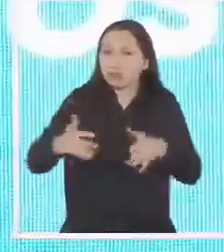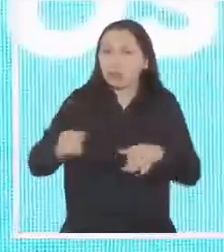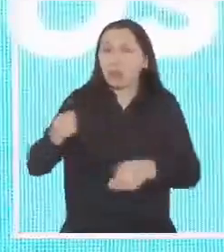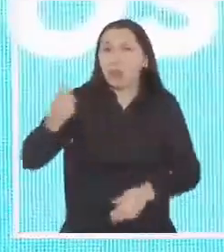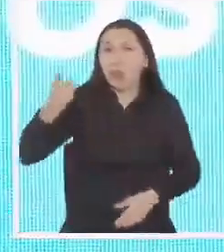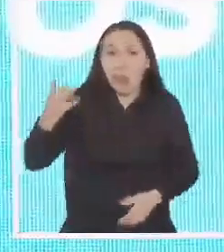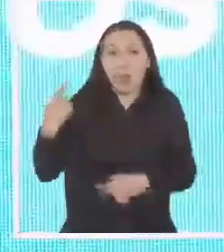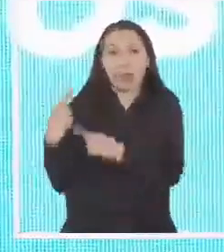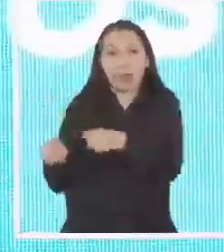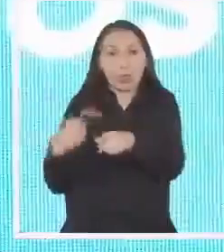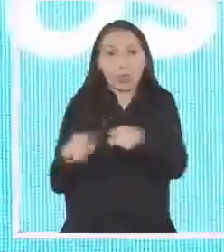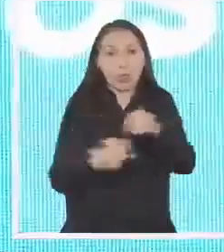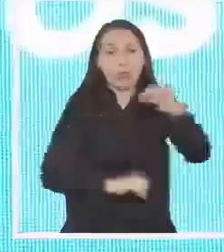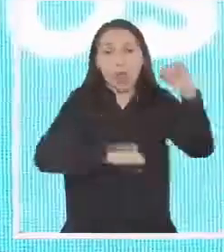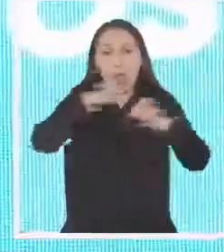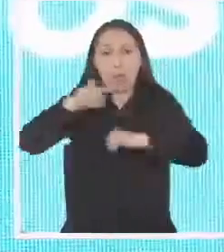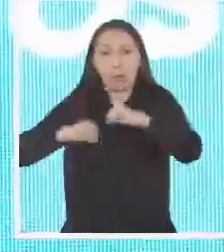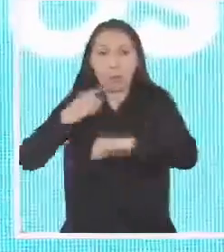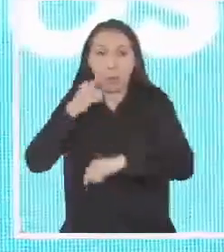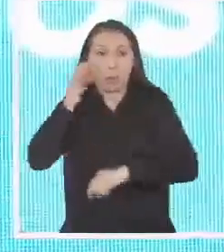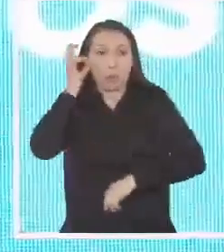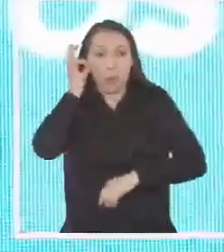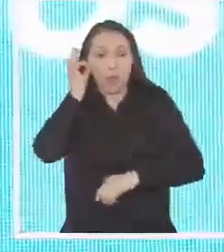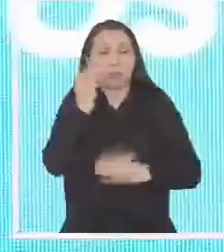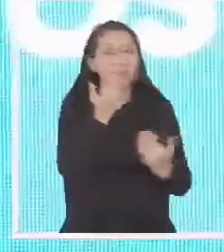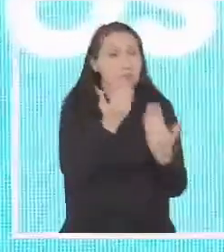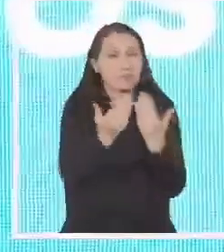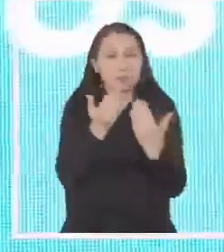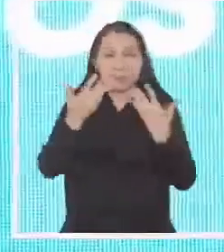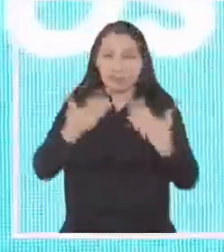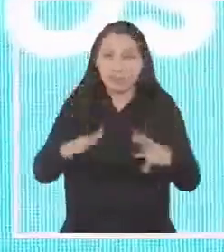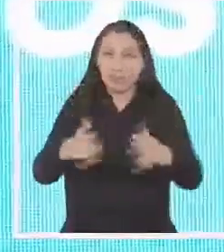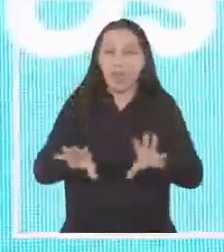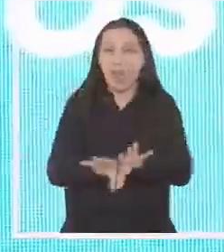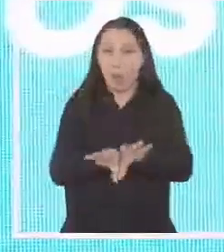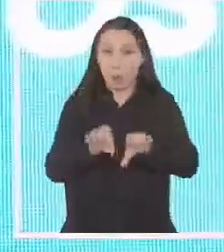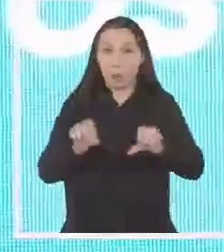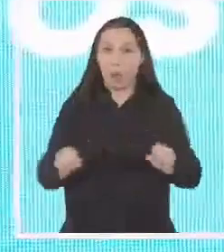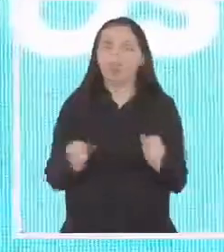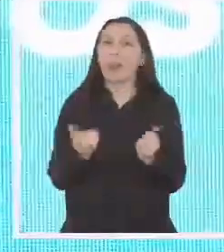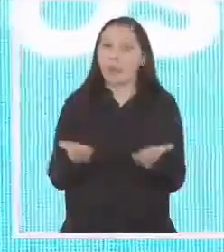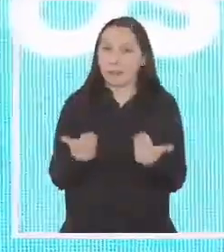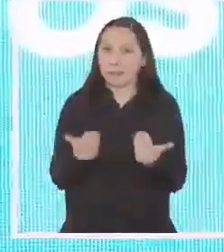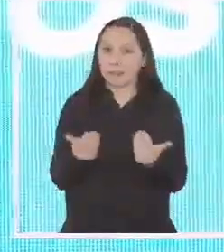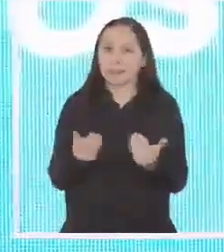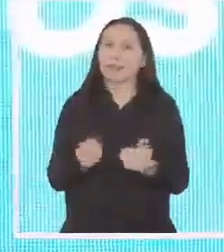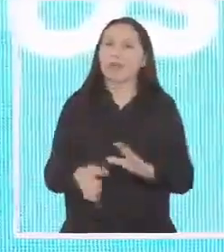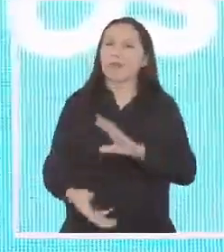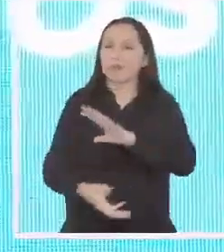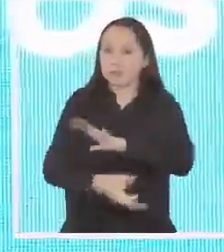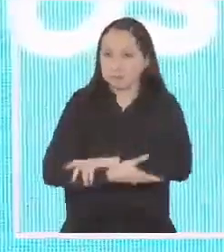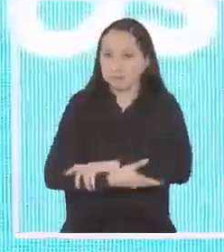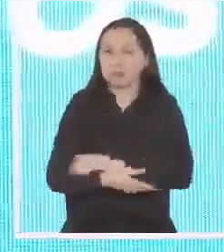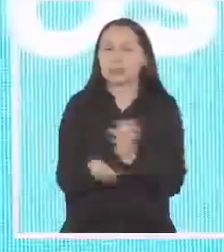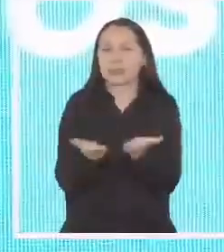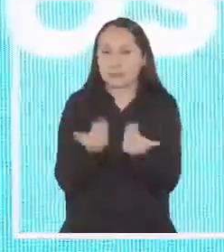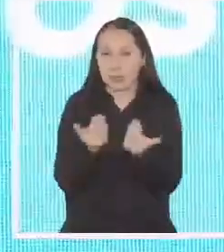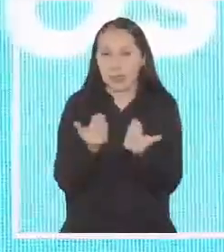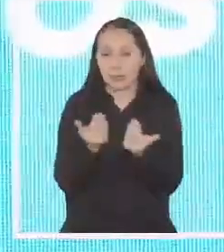varias veces con diferentes empresarios y empresarias, si ya estamos de acuerdo en que necesitamos este pacto, en